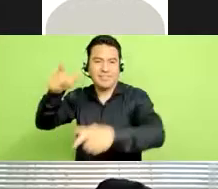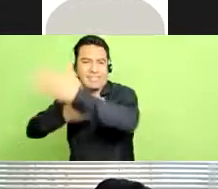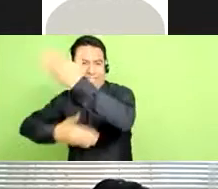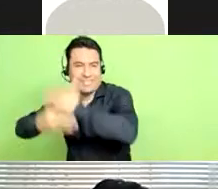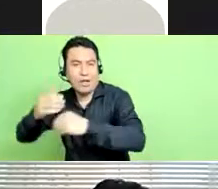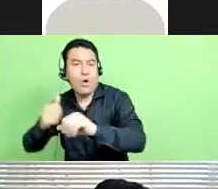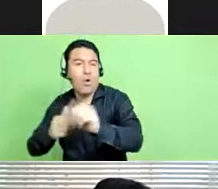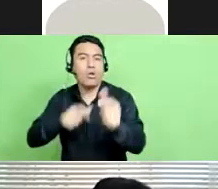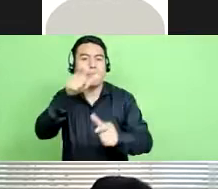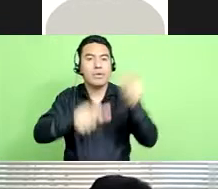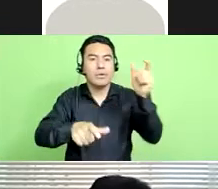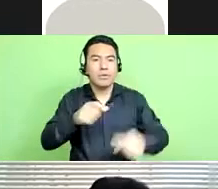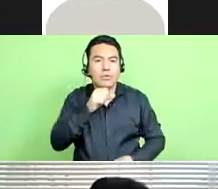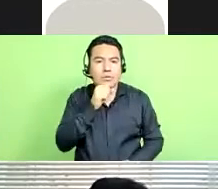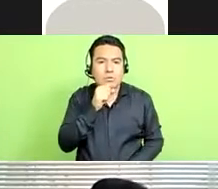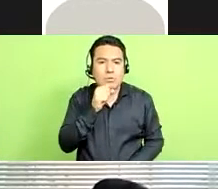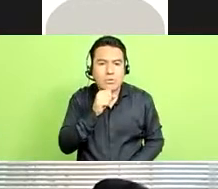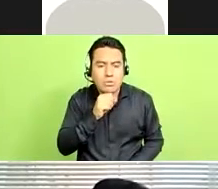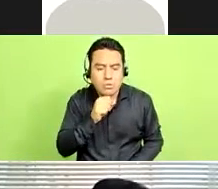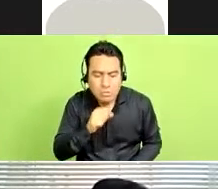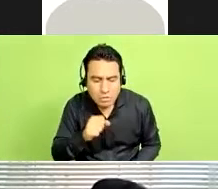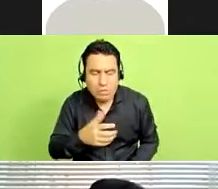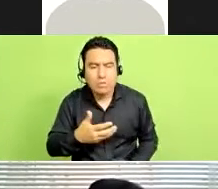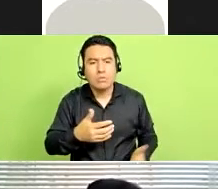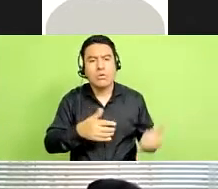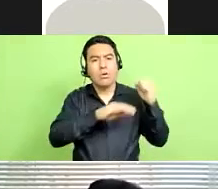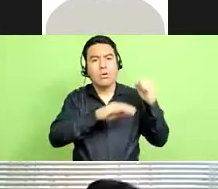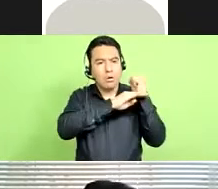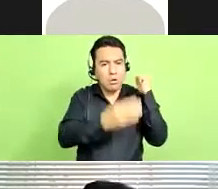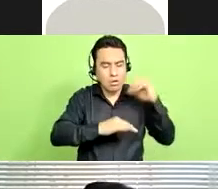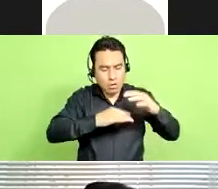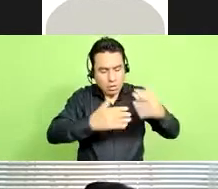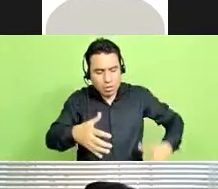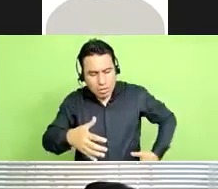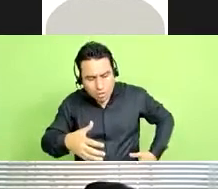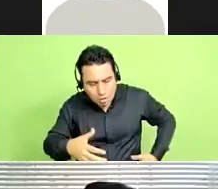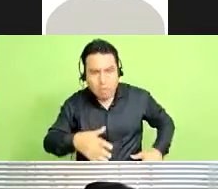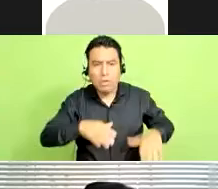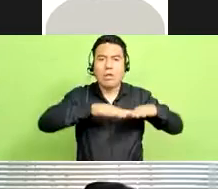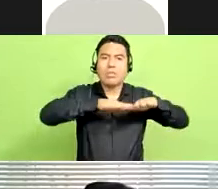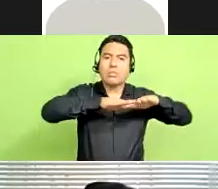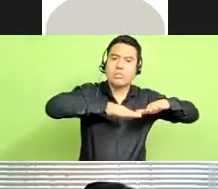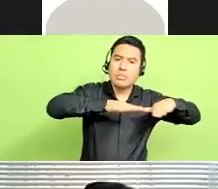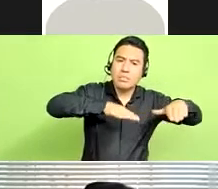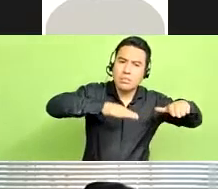reducida entiéndase adultos mayores niños y niñas y